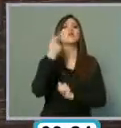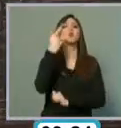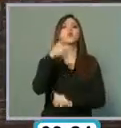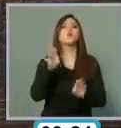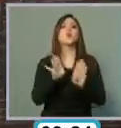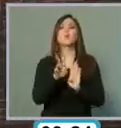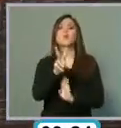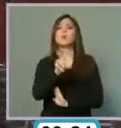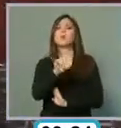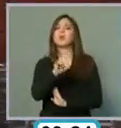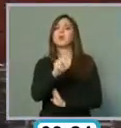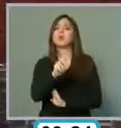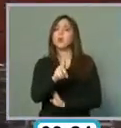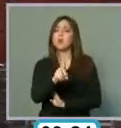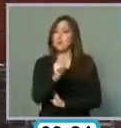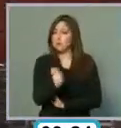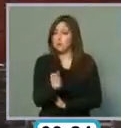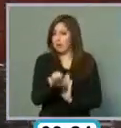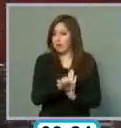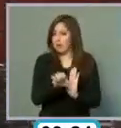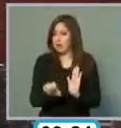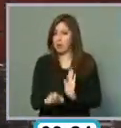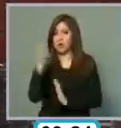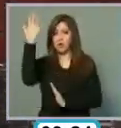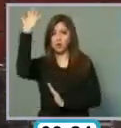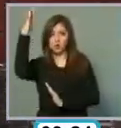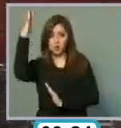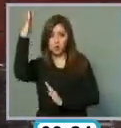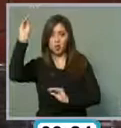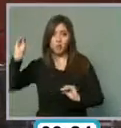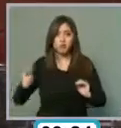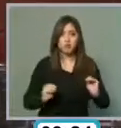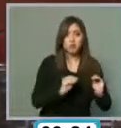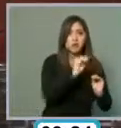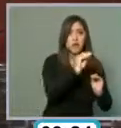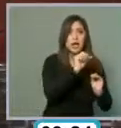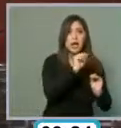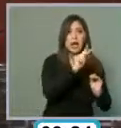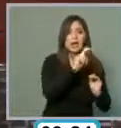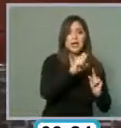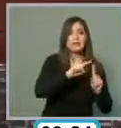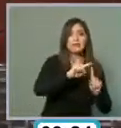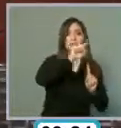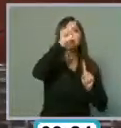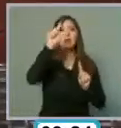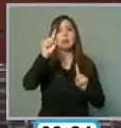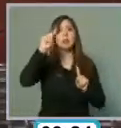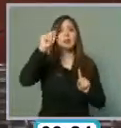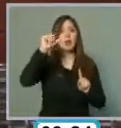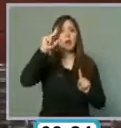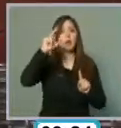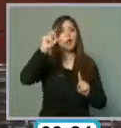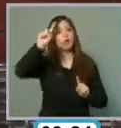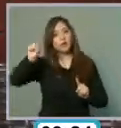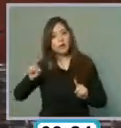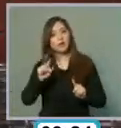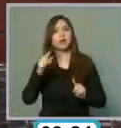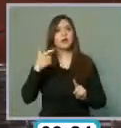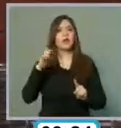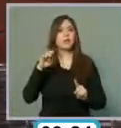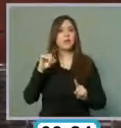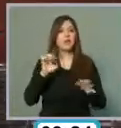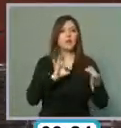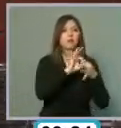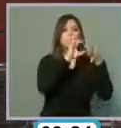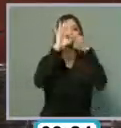Así como el sol entra a Aries y luego entra a Tauro y a Géminis, aquí debemos de aprovechar